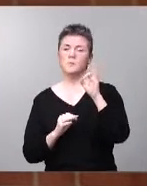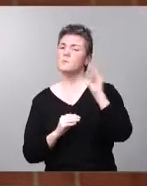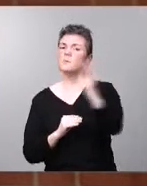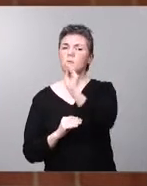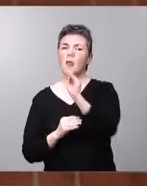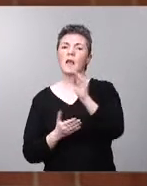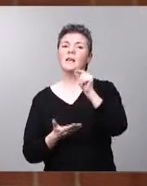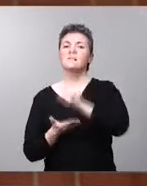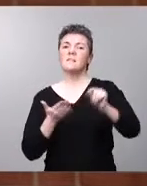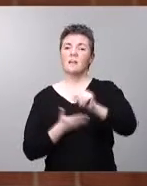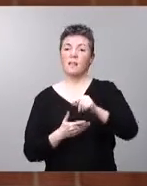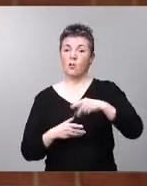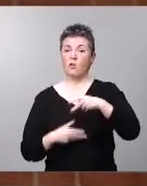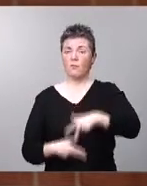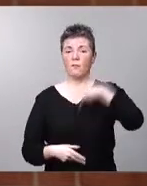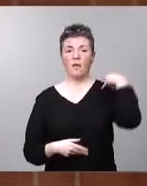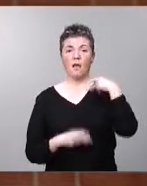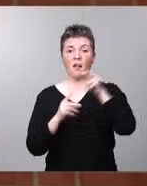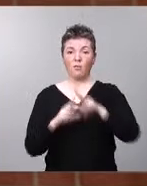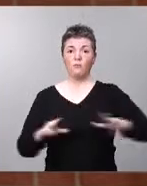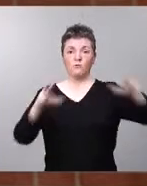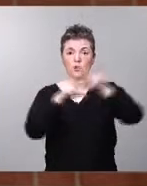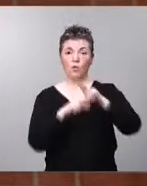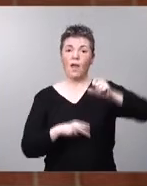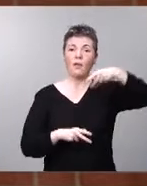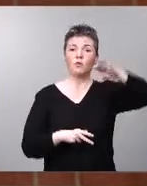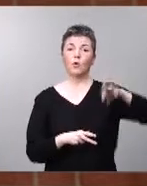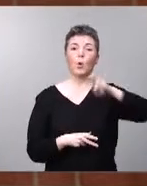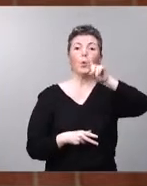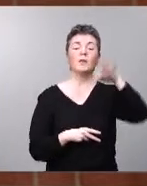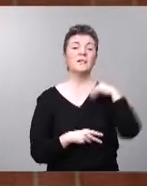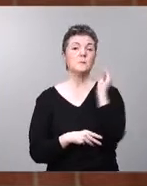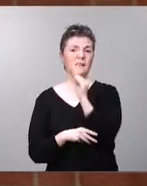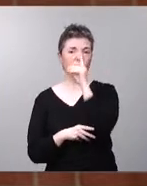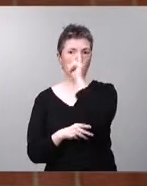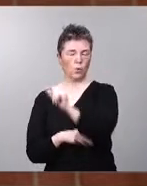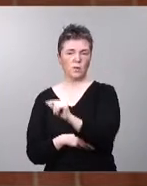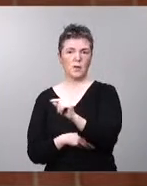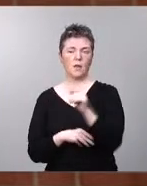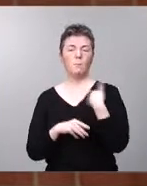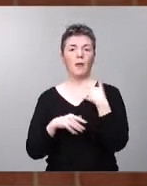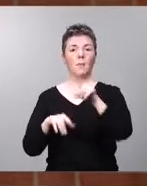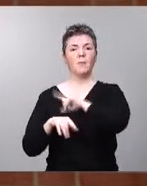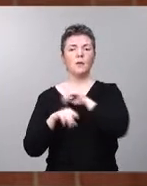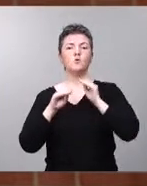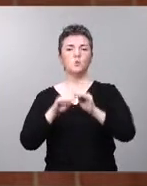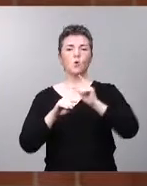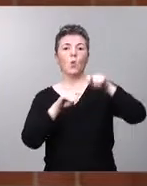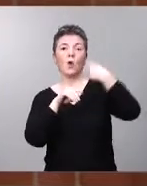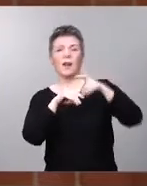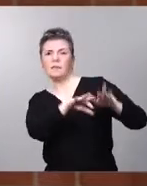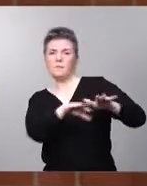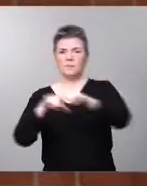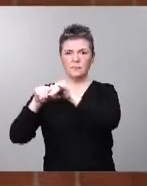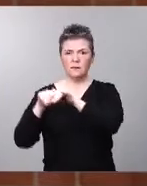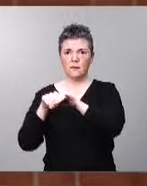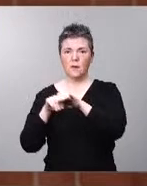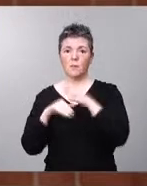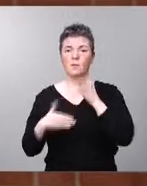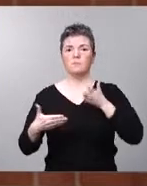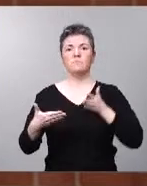naciones unidas antonio guterres al presidente putin para retirar sus tropas de ucrania y frenar el conflicto